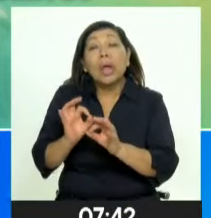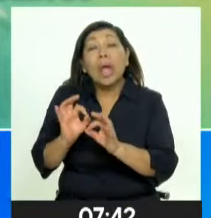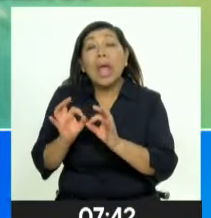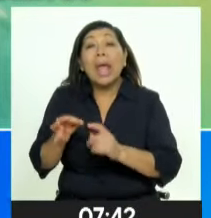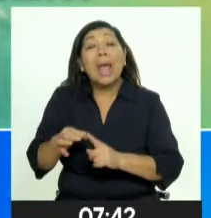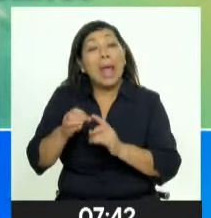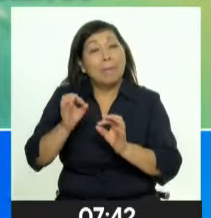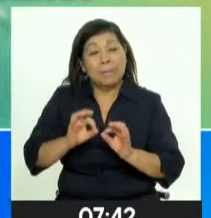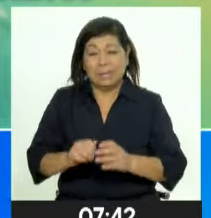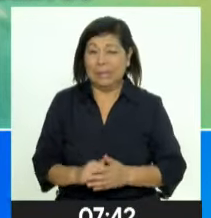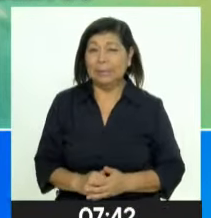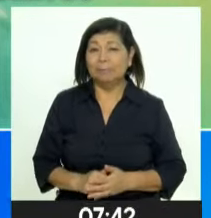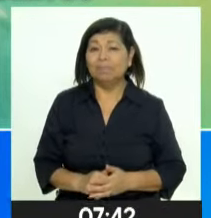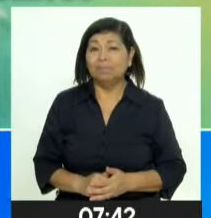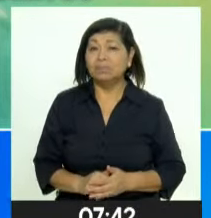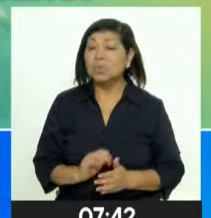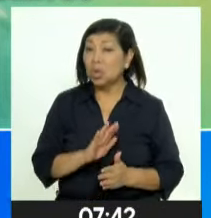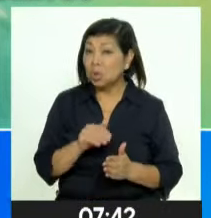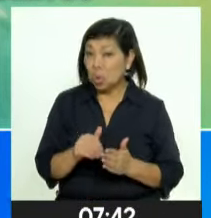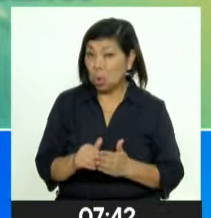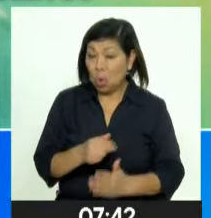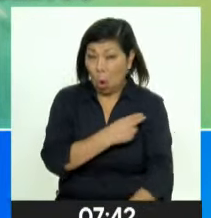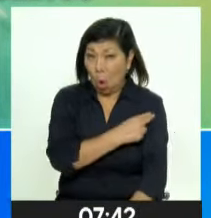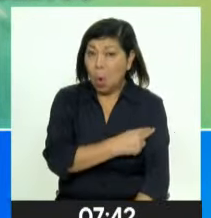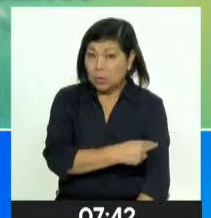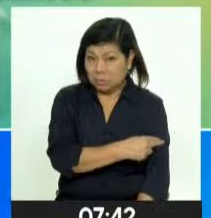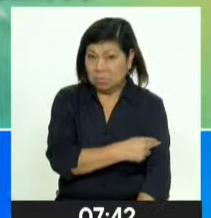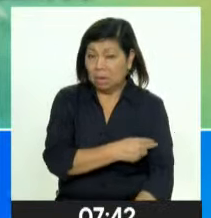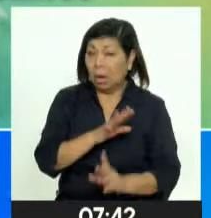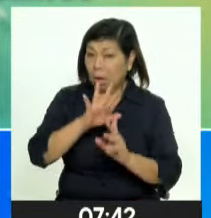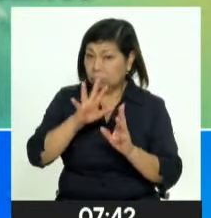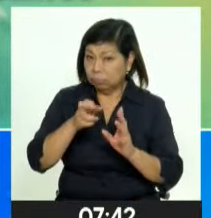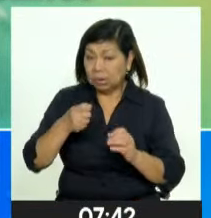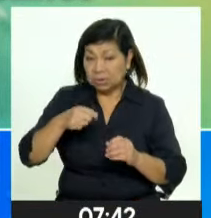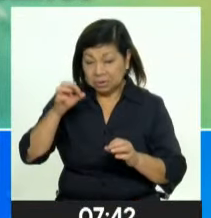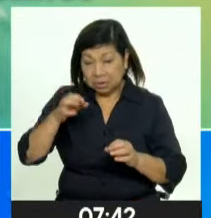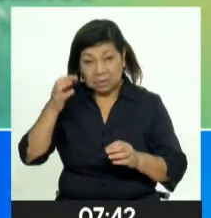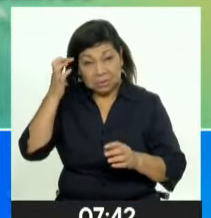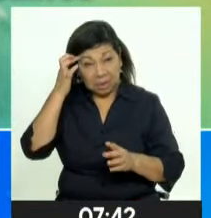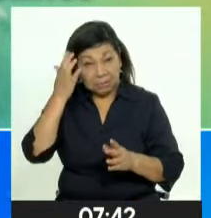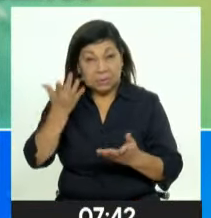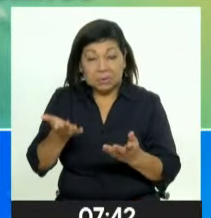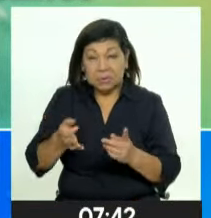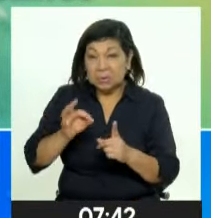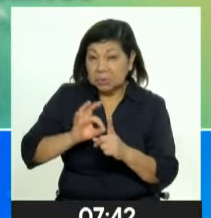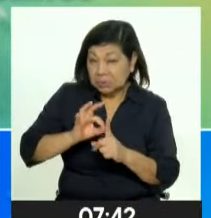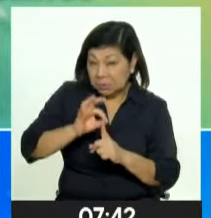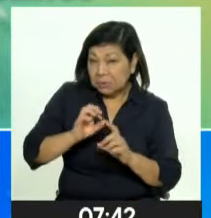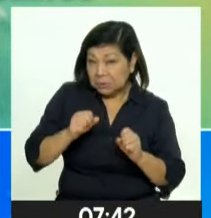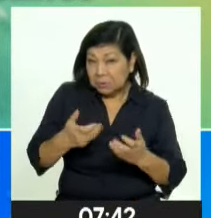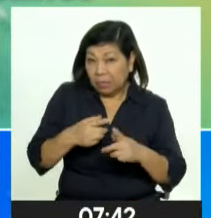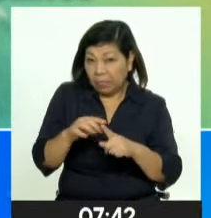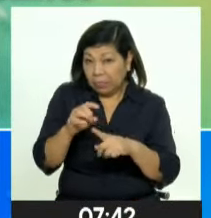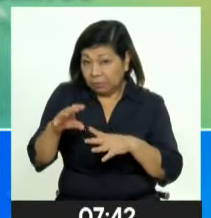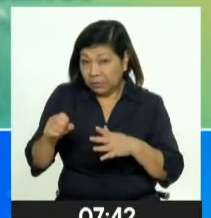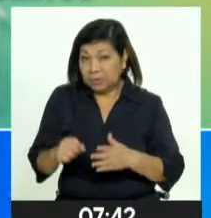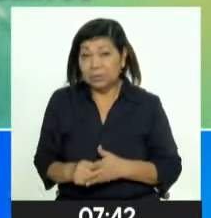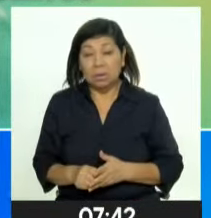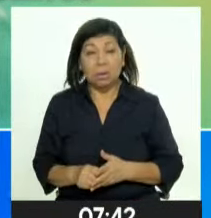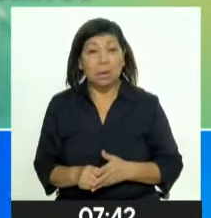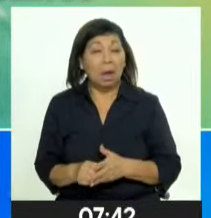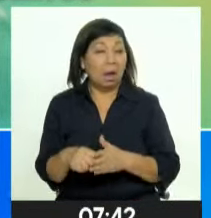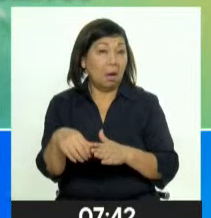todos los Ese es, establecimientos de salud cuentan con ese tema de evaluación para saber si es dengue. Me refiero a las postas médicas que hay en diferentes distritos,